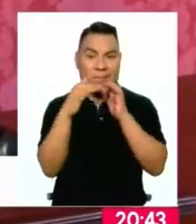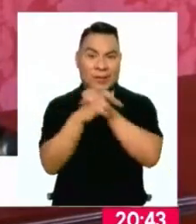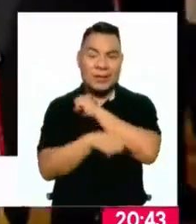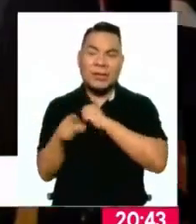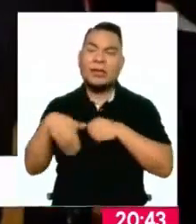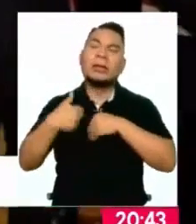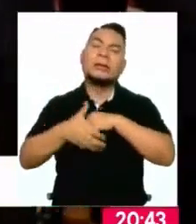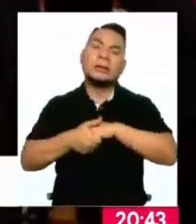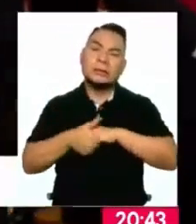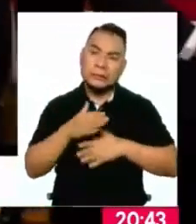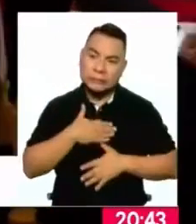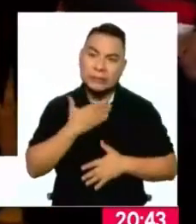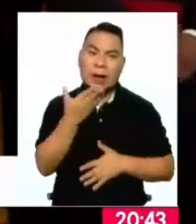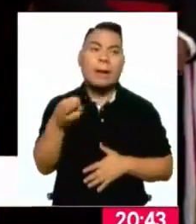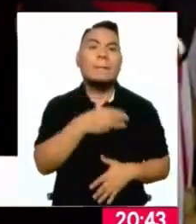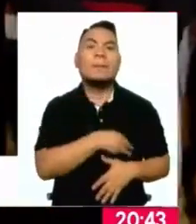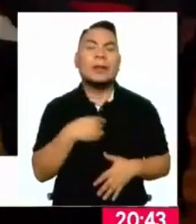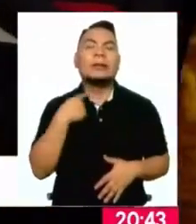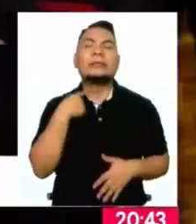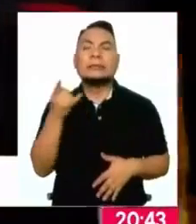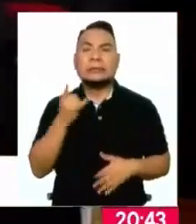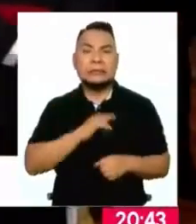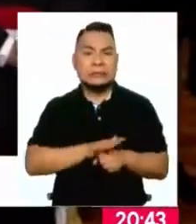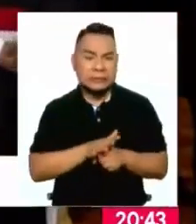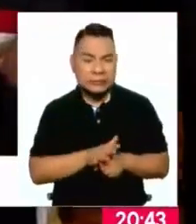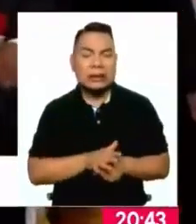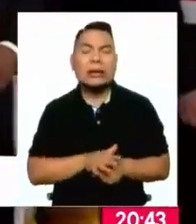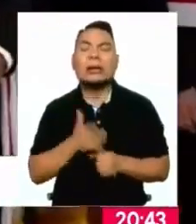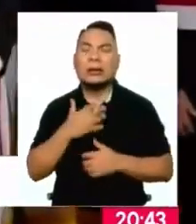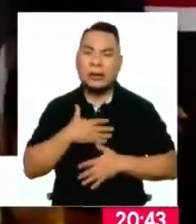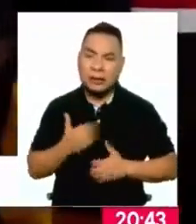su solidaridad con los ministros afectados por la